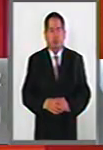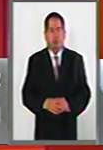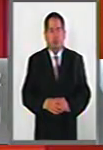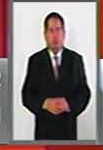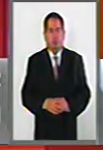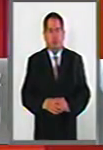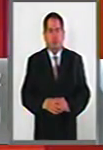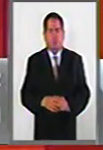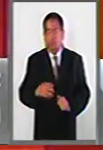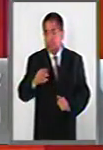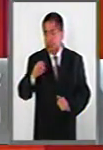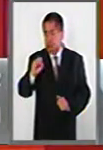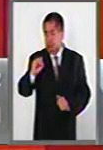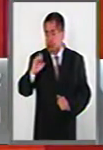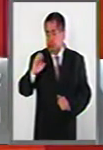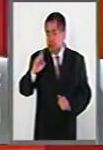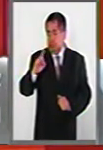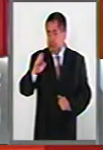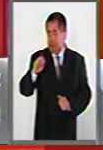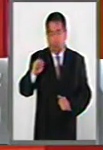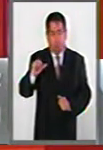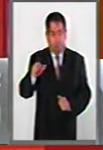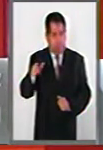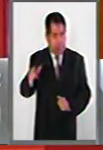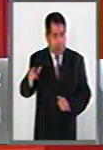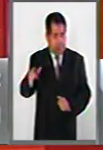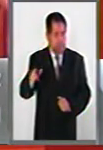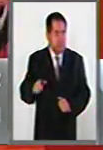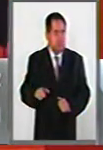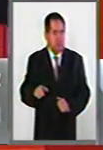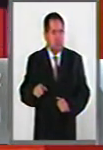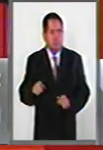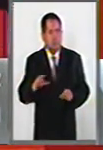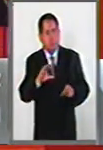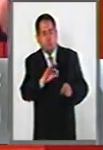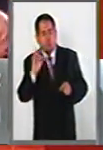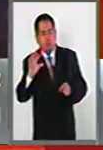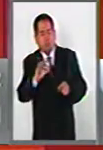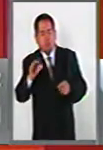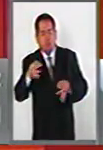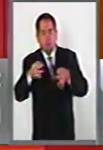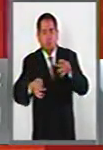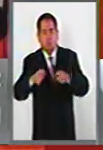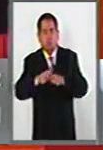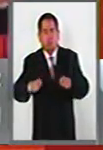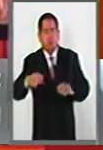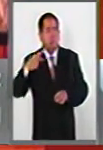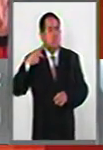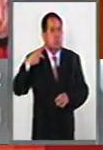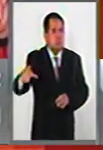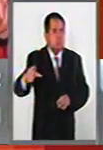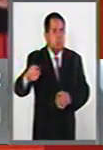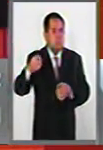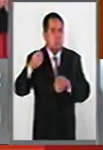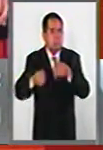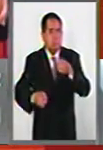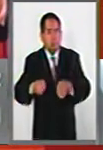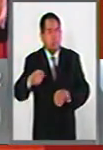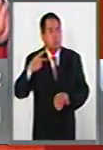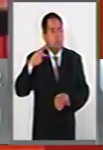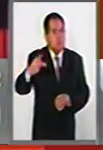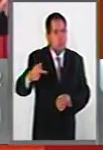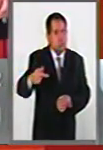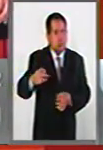La Secretaría de la Defensa Nacional designa a los magistrados y jueces del